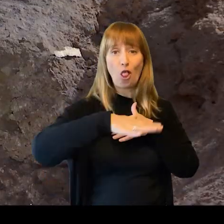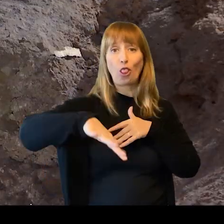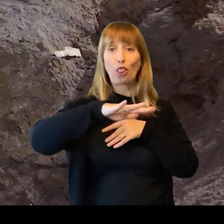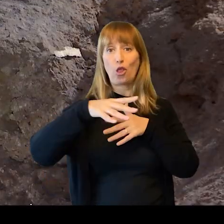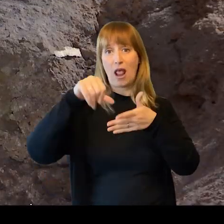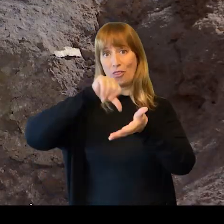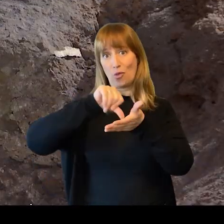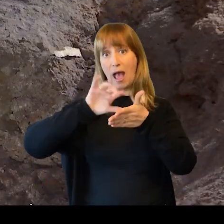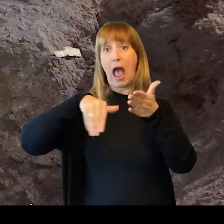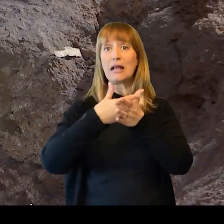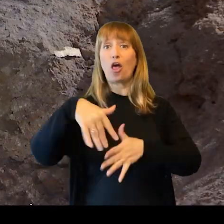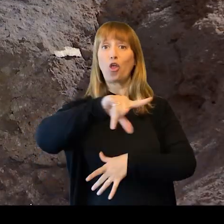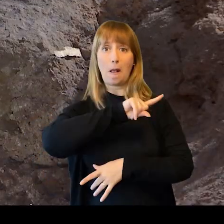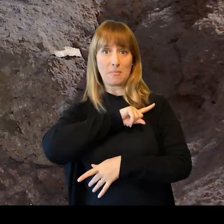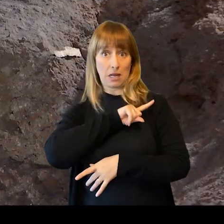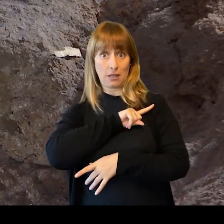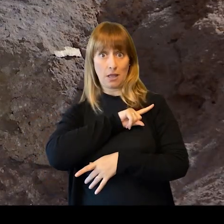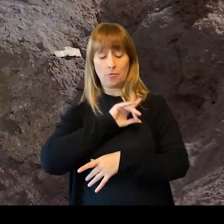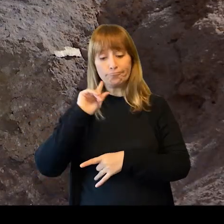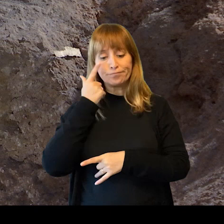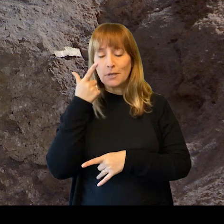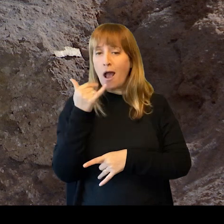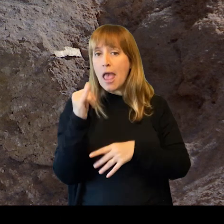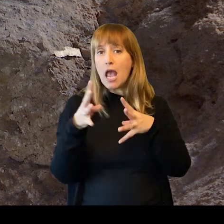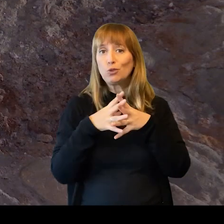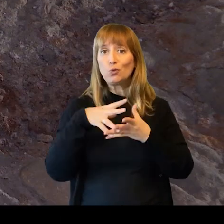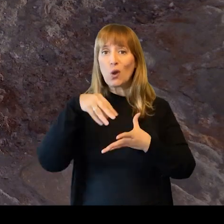castrense. Es un resto elocuente de la existencia de una